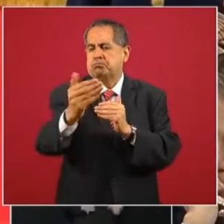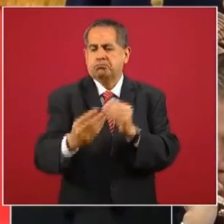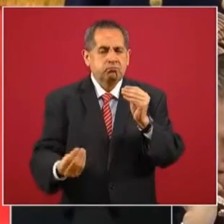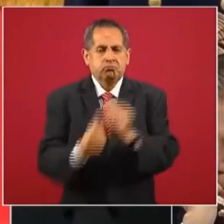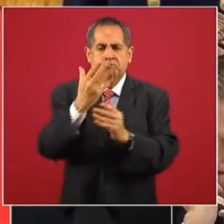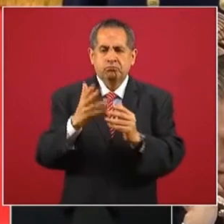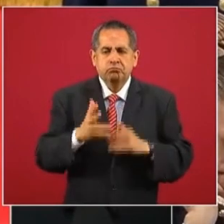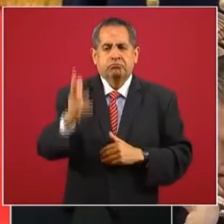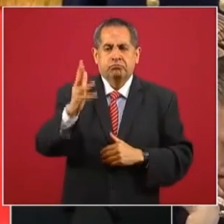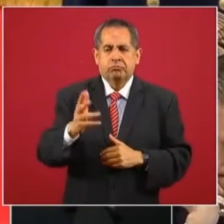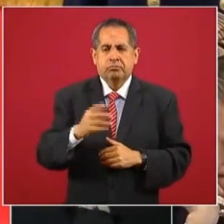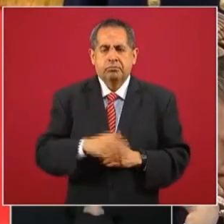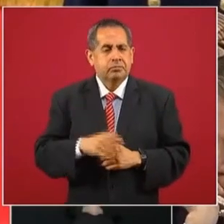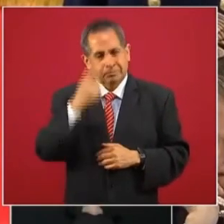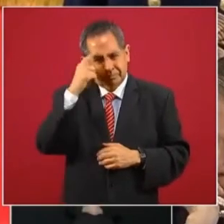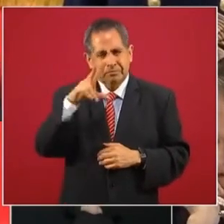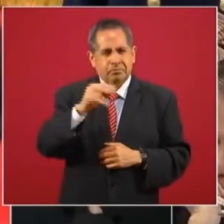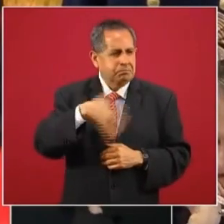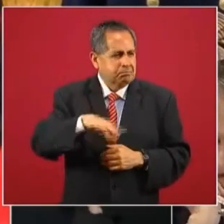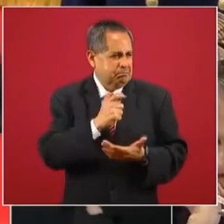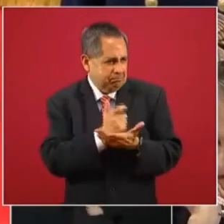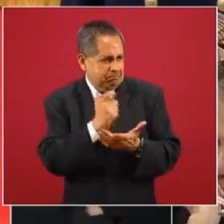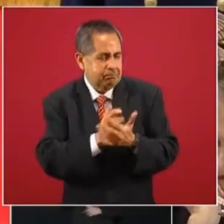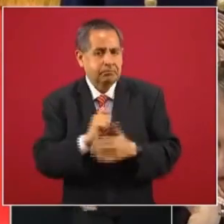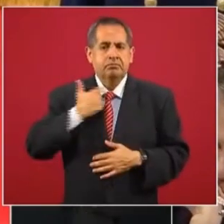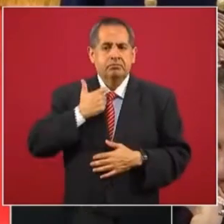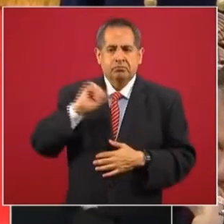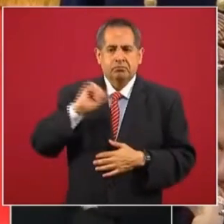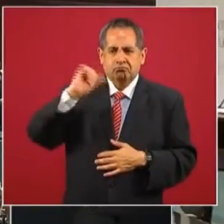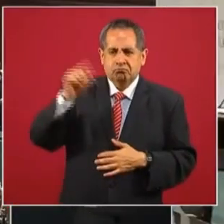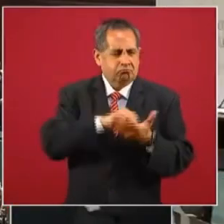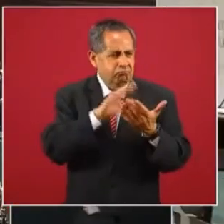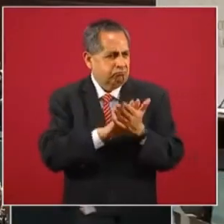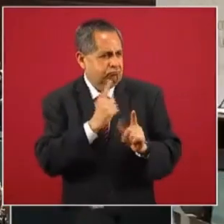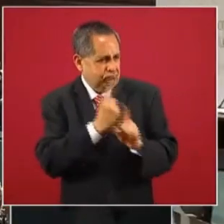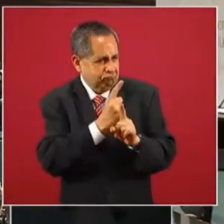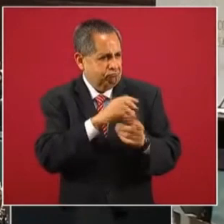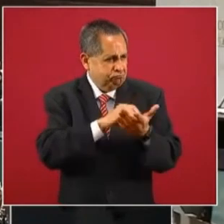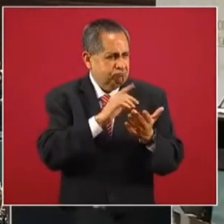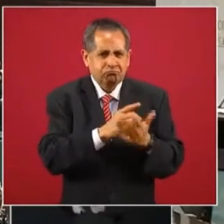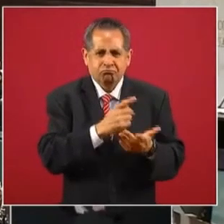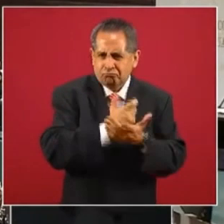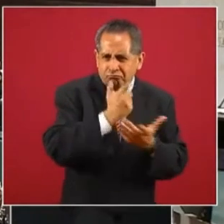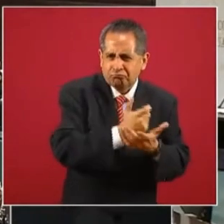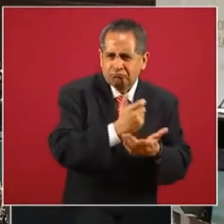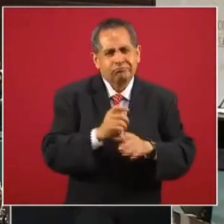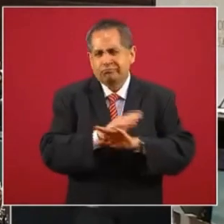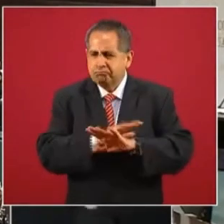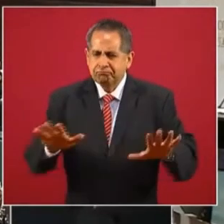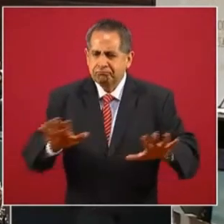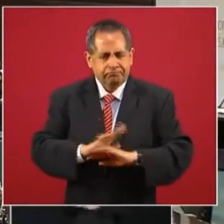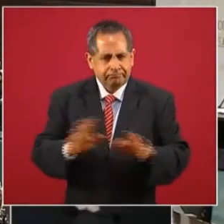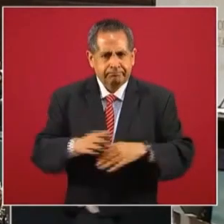palabras, que no haya persecución a los funcionarios del pasado y que